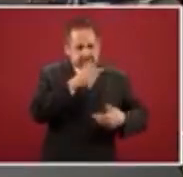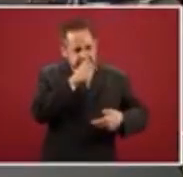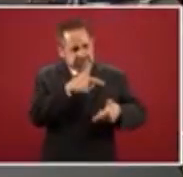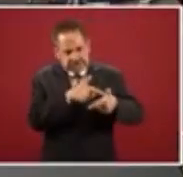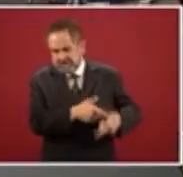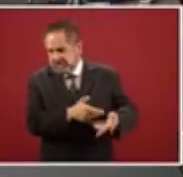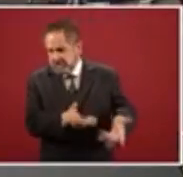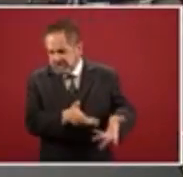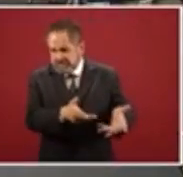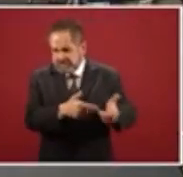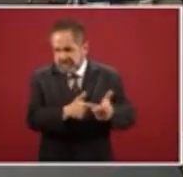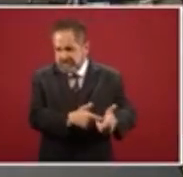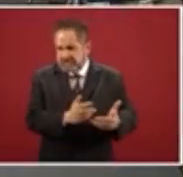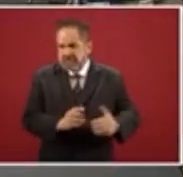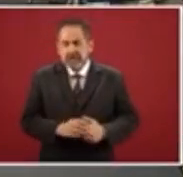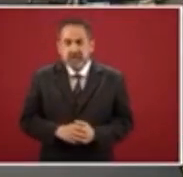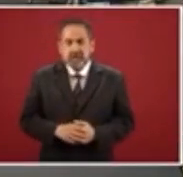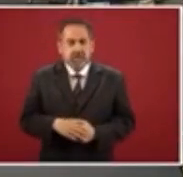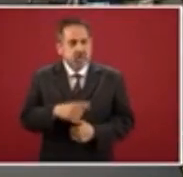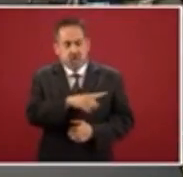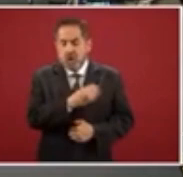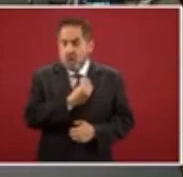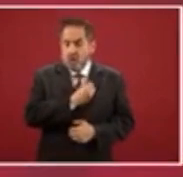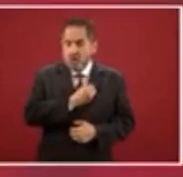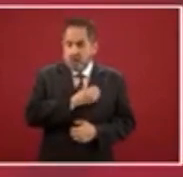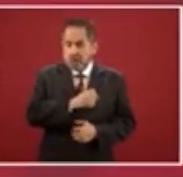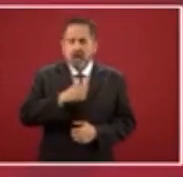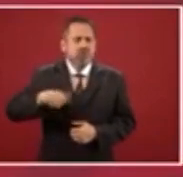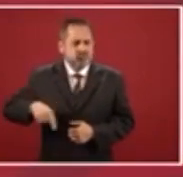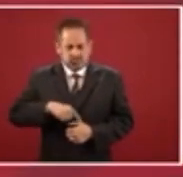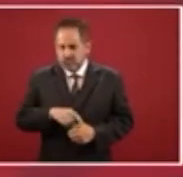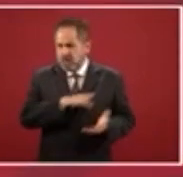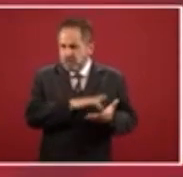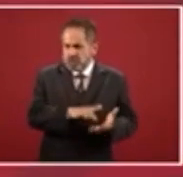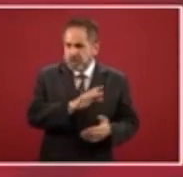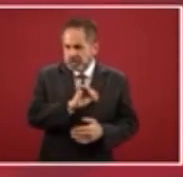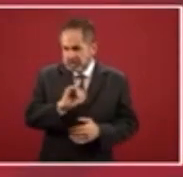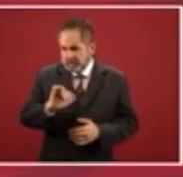Y que todo lo que resiste apoya.